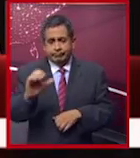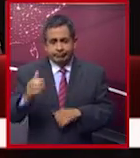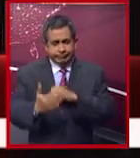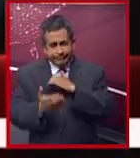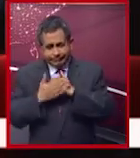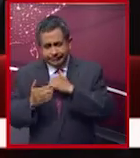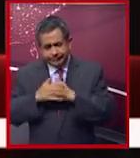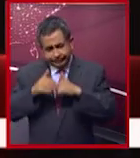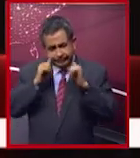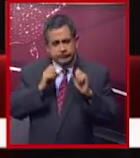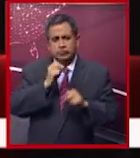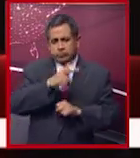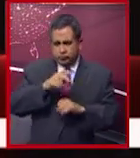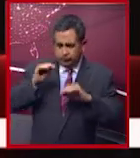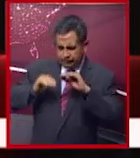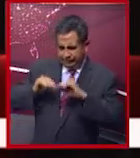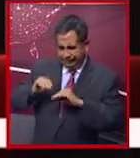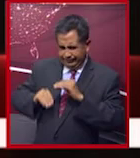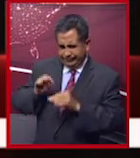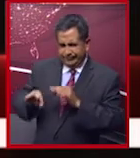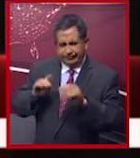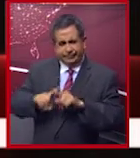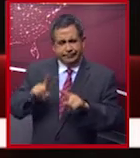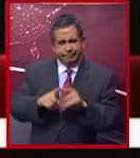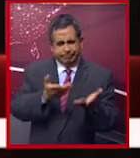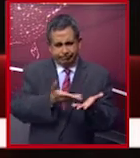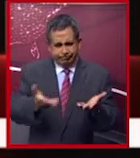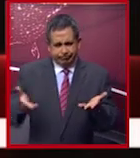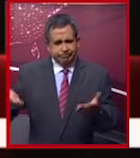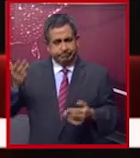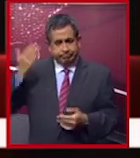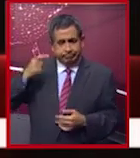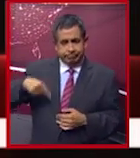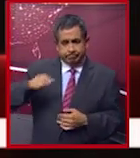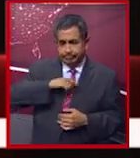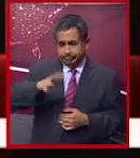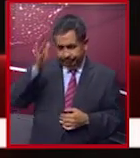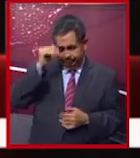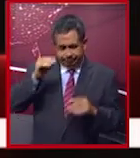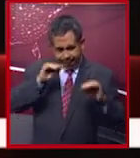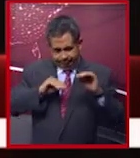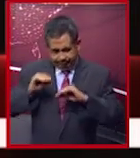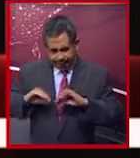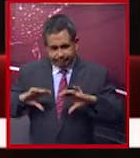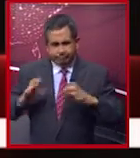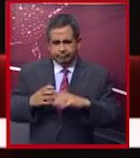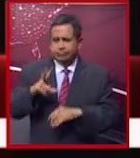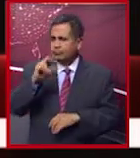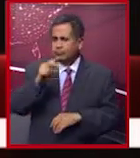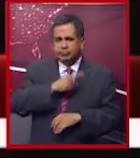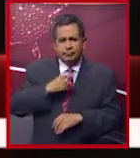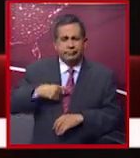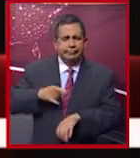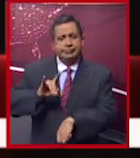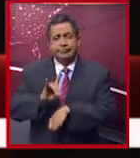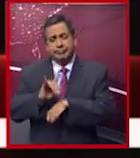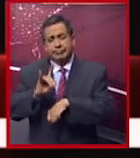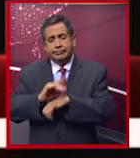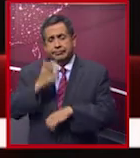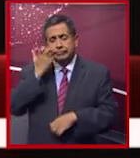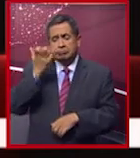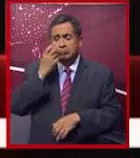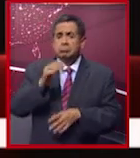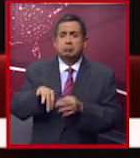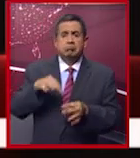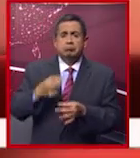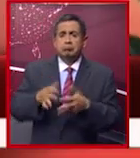civil, se dictaminen el conjunto de las iniciativas como aquí lo habíamos acordando y que no se simule cumplimiento